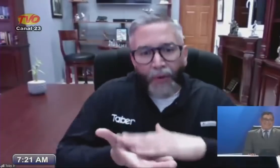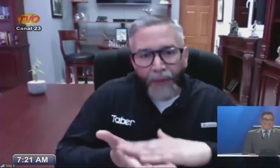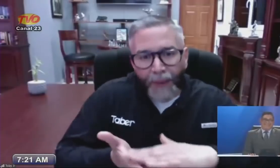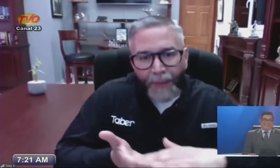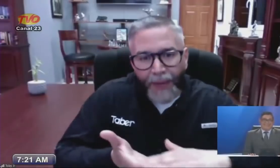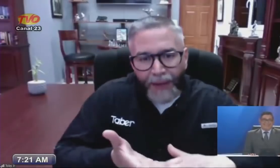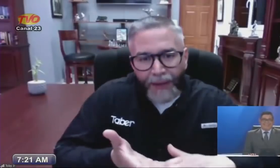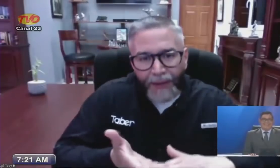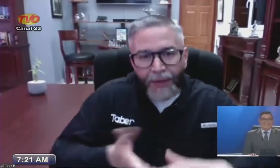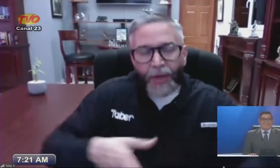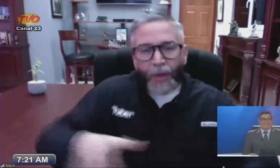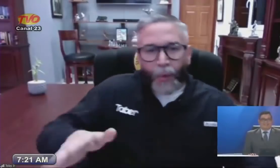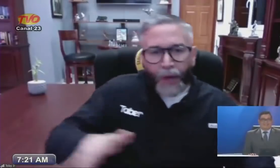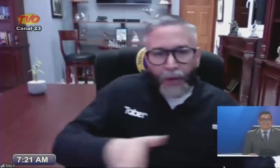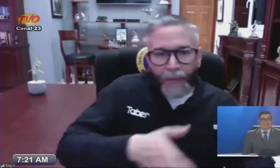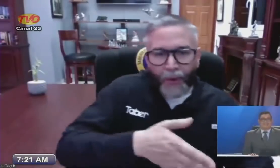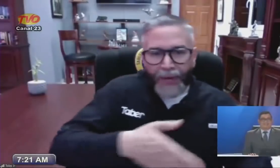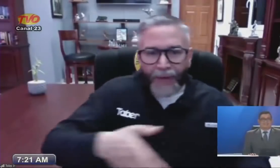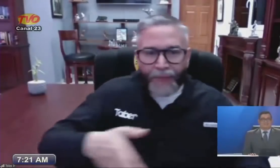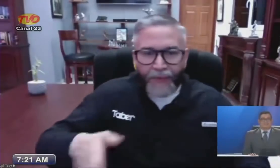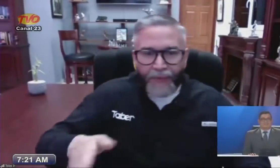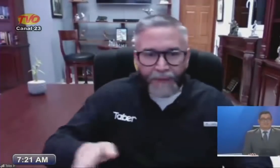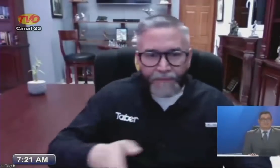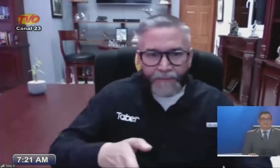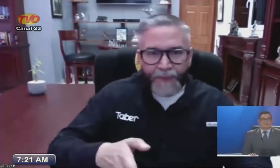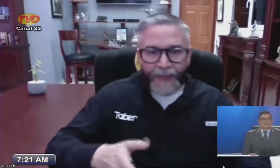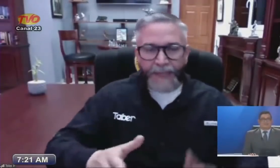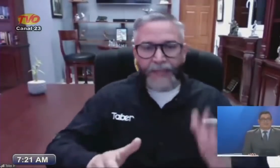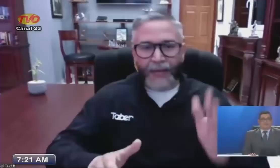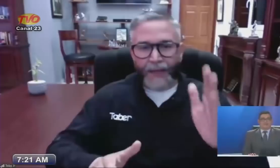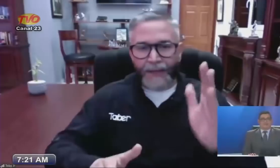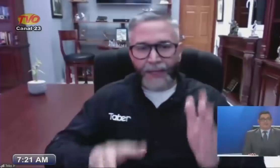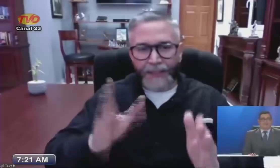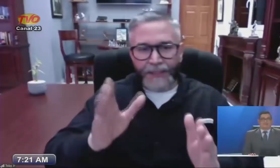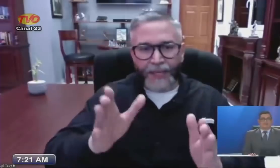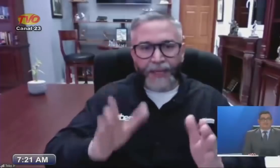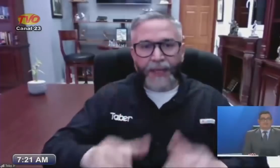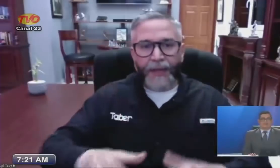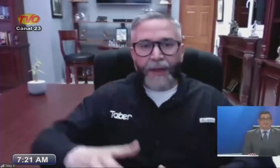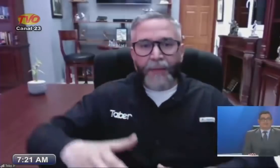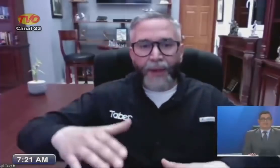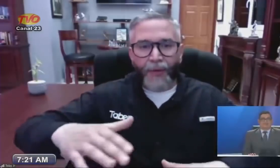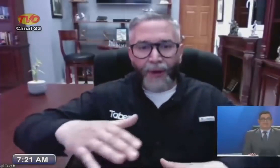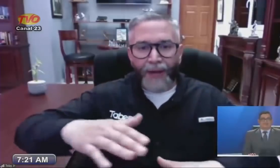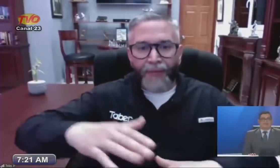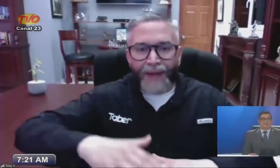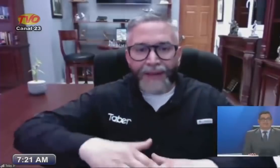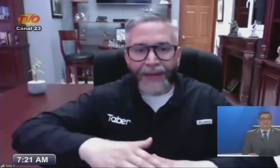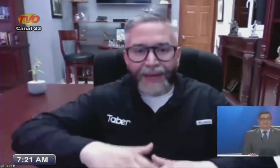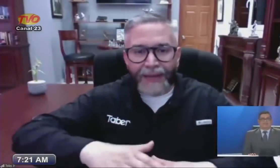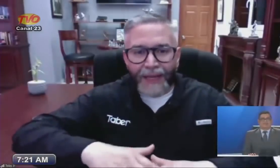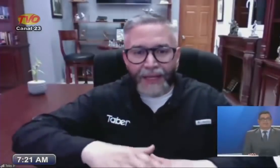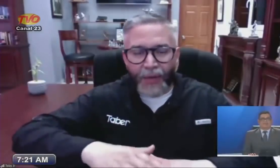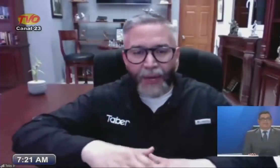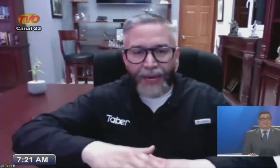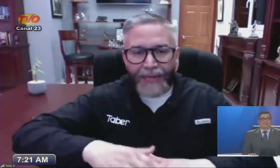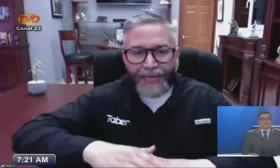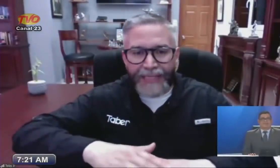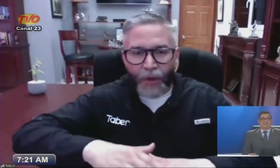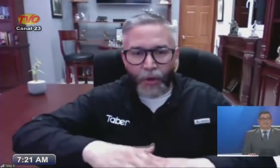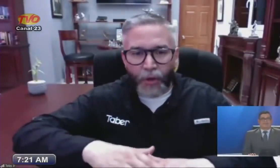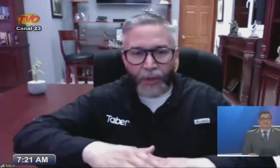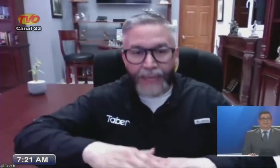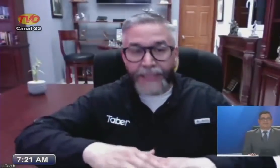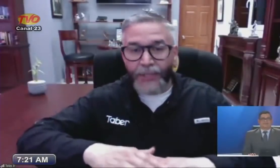con el papel luego le pone la fibra y esta derecha izquierda pero le falta el catalítico el